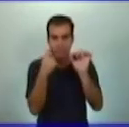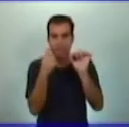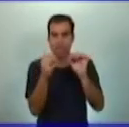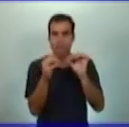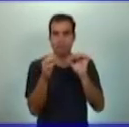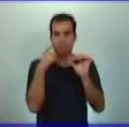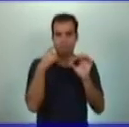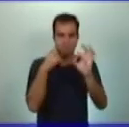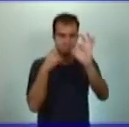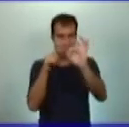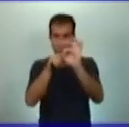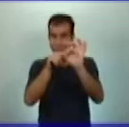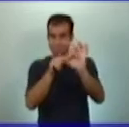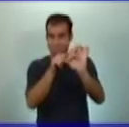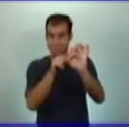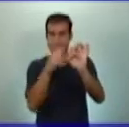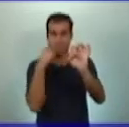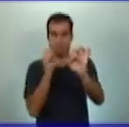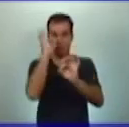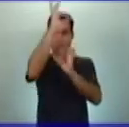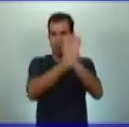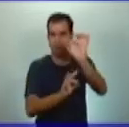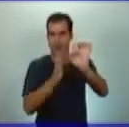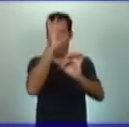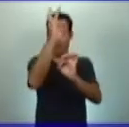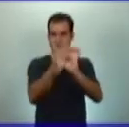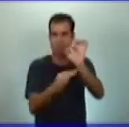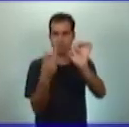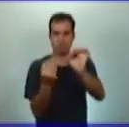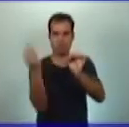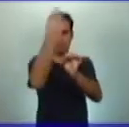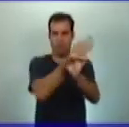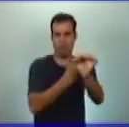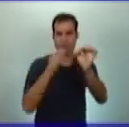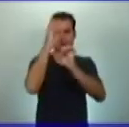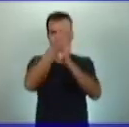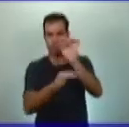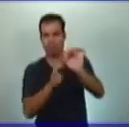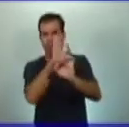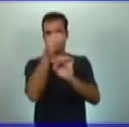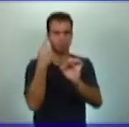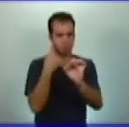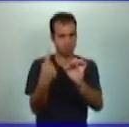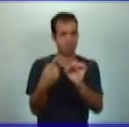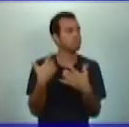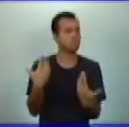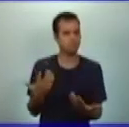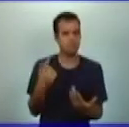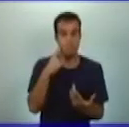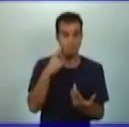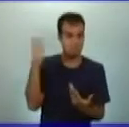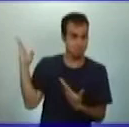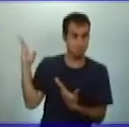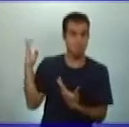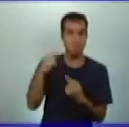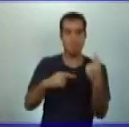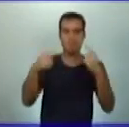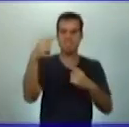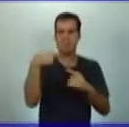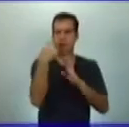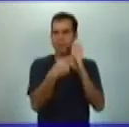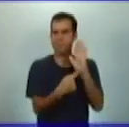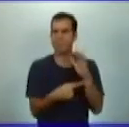constituida por varias partículas atómicas. Y veamos las partículas fundamentales que constituyen a un